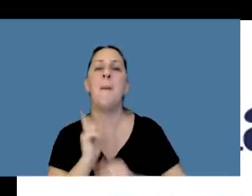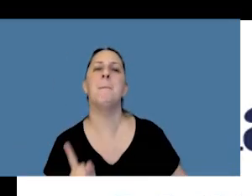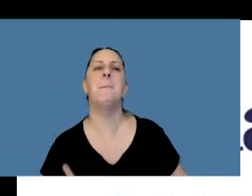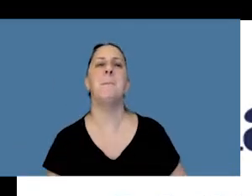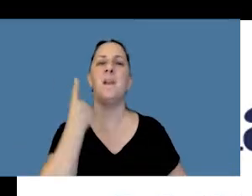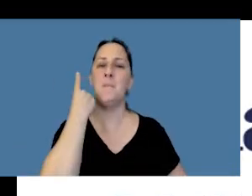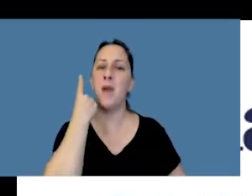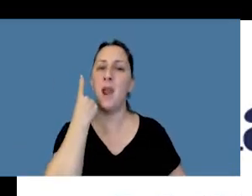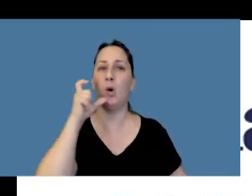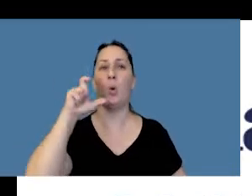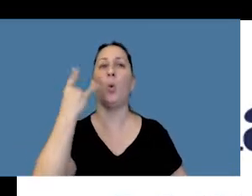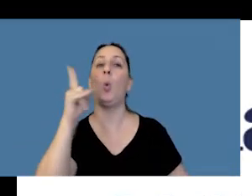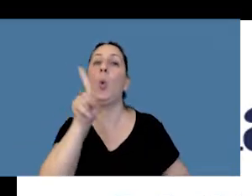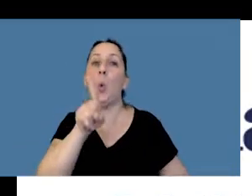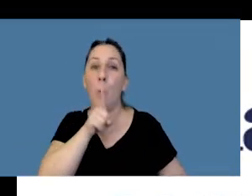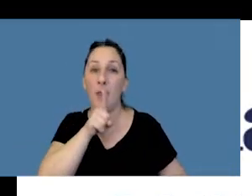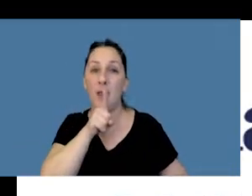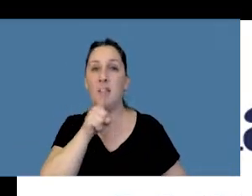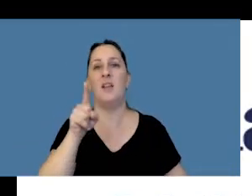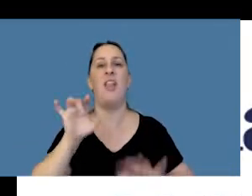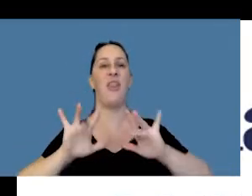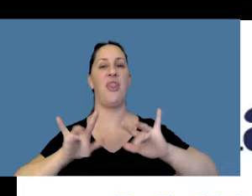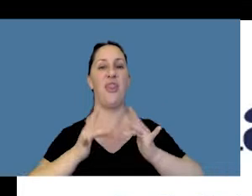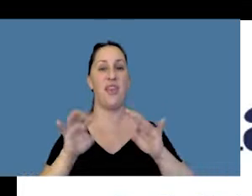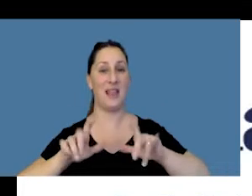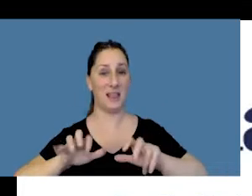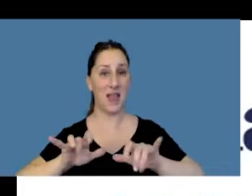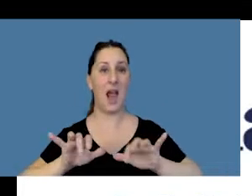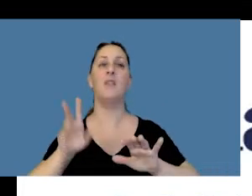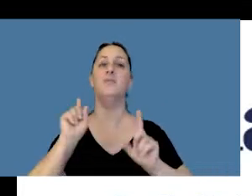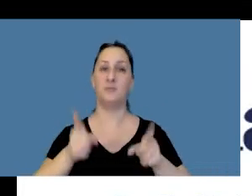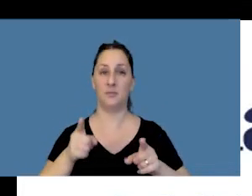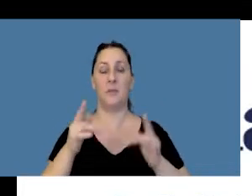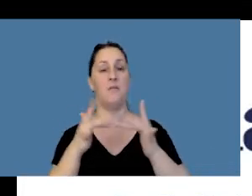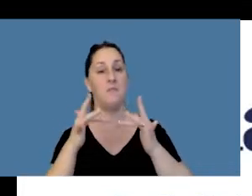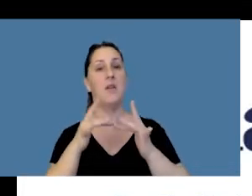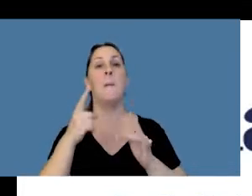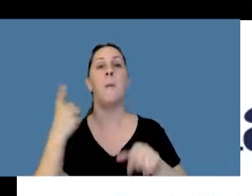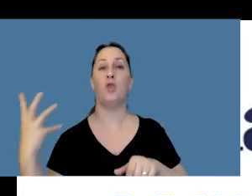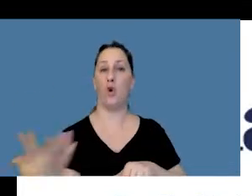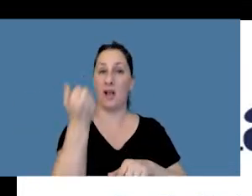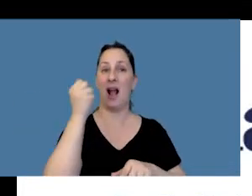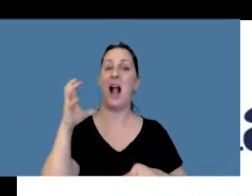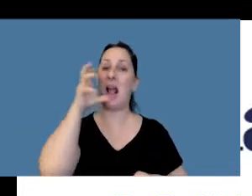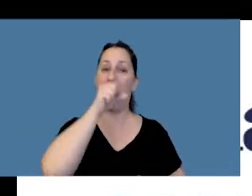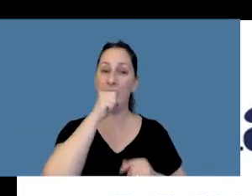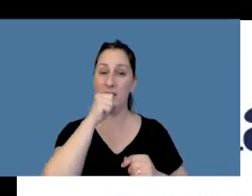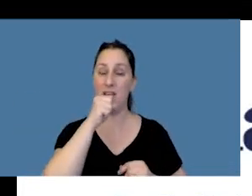la CUIT en forma digital y electrónica, una vez que obtienen la clave